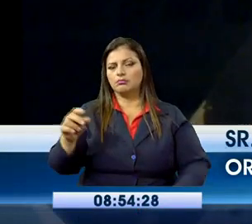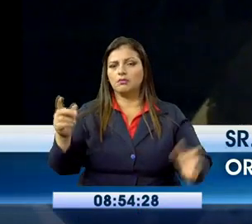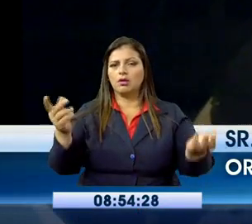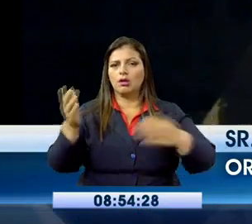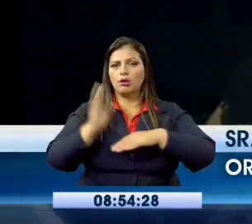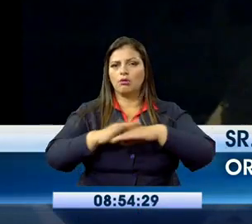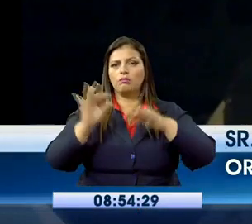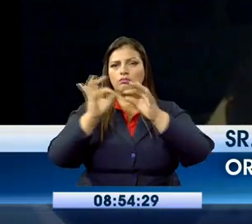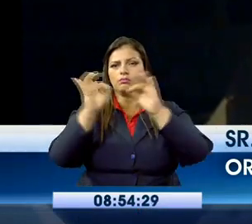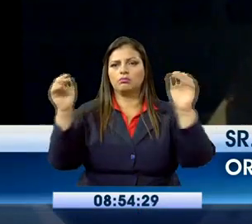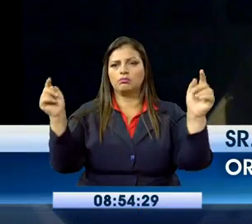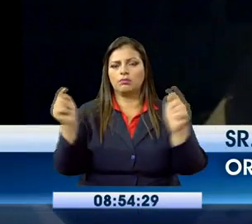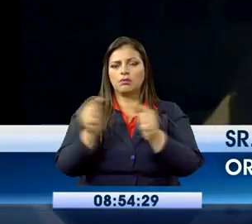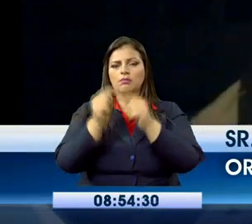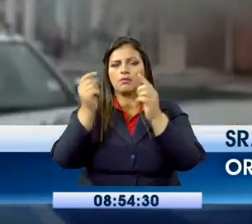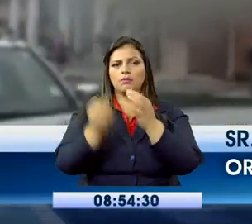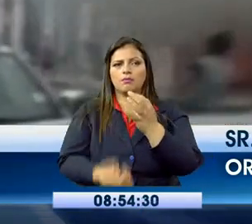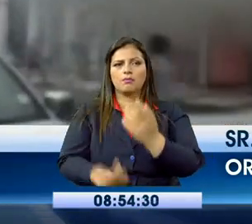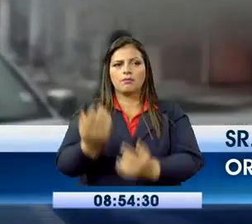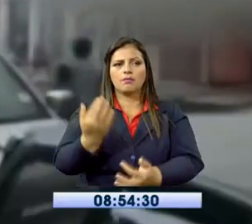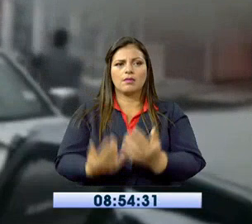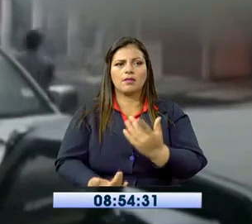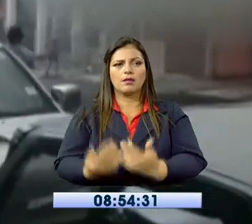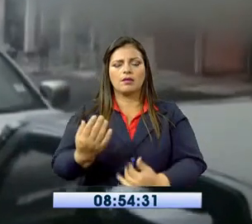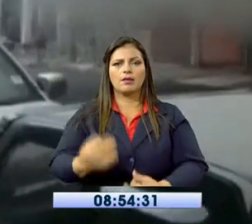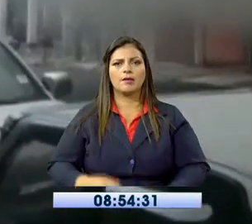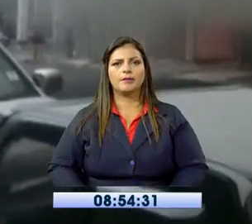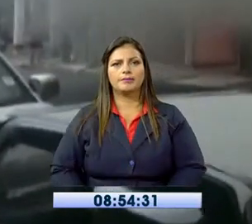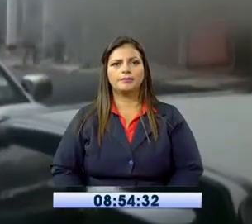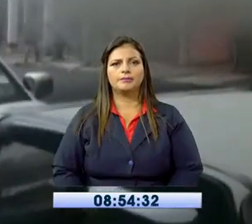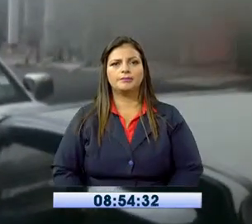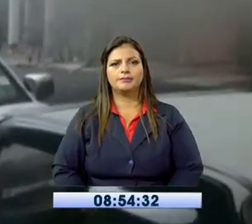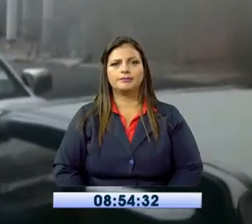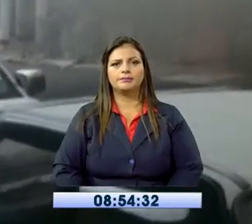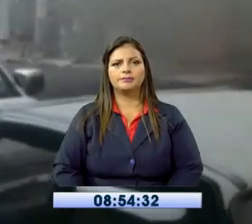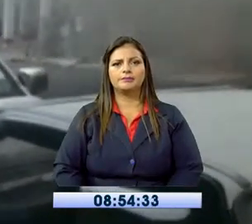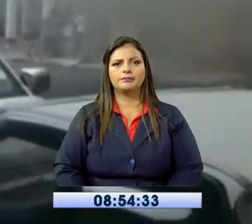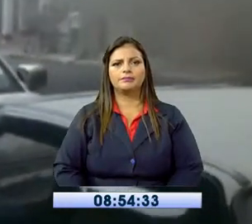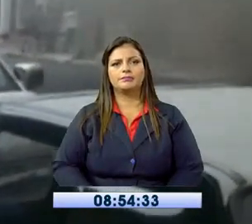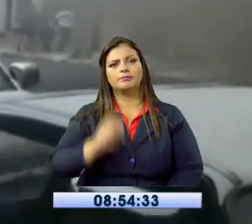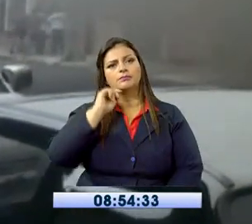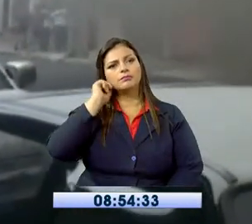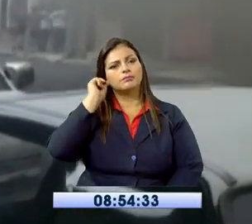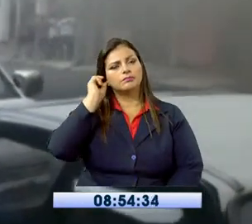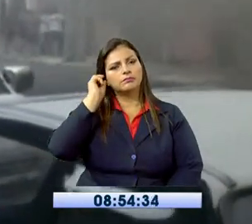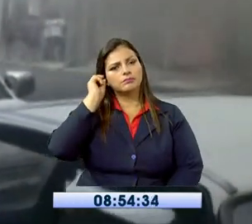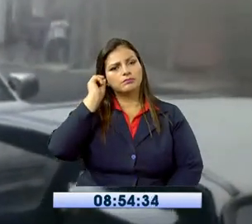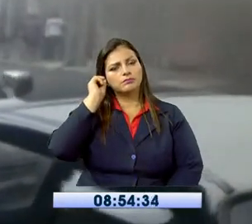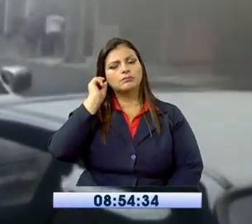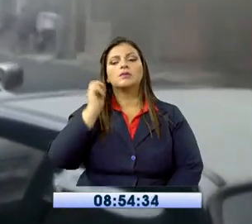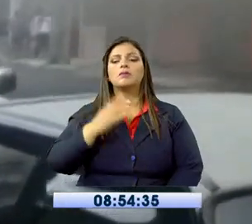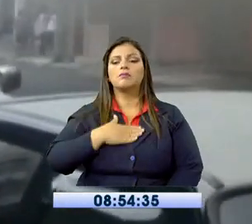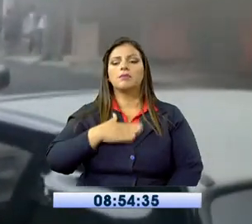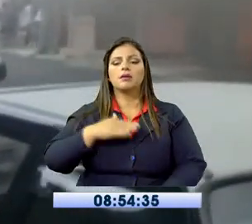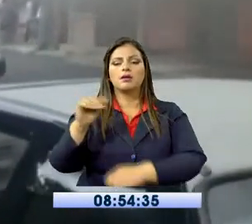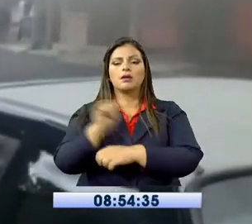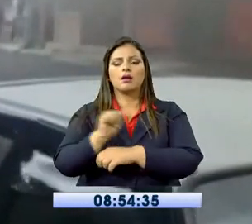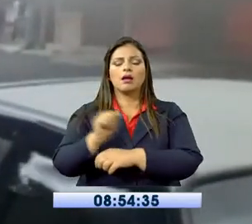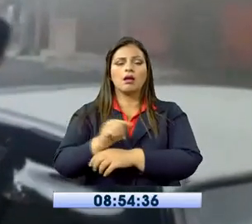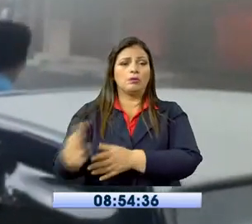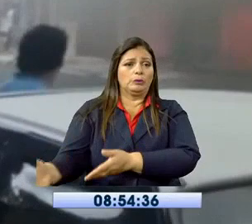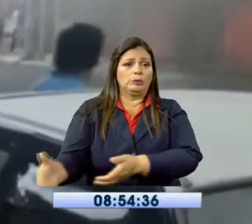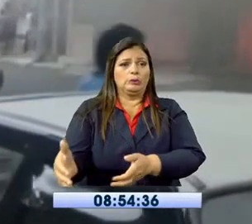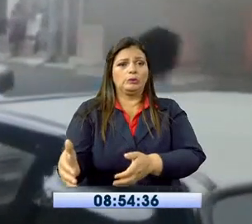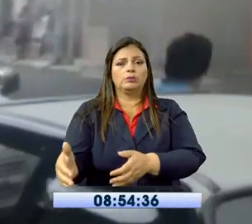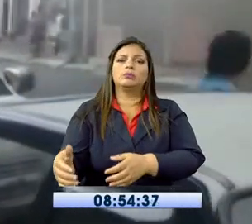circuito. Es que es circuito porque los cables, pues, si yo avancé a sacar el carro y los cables estaban